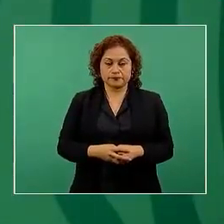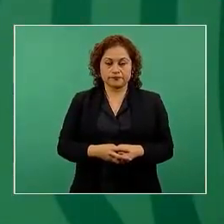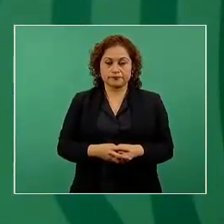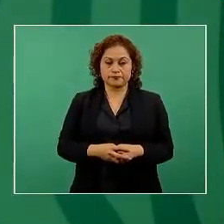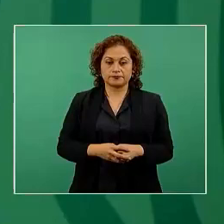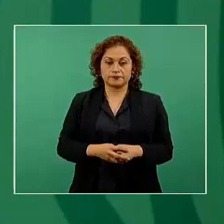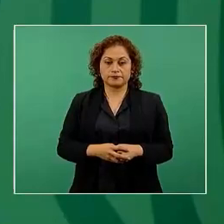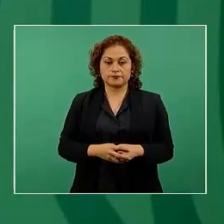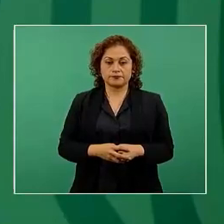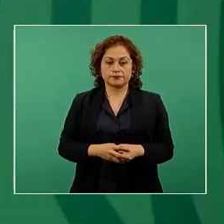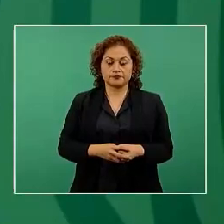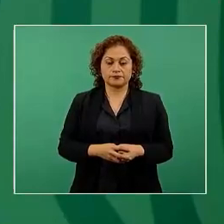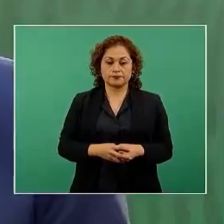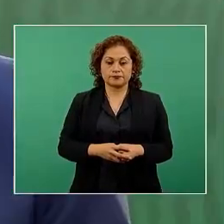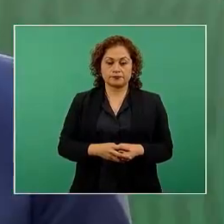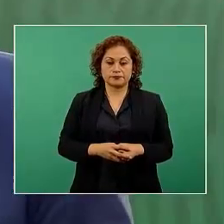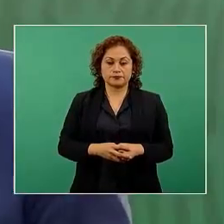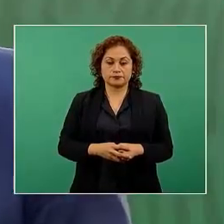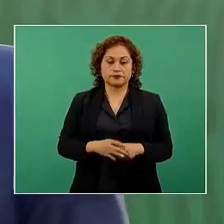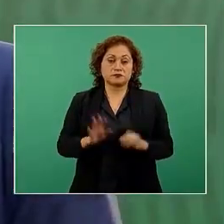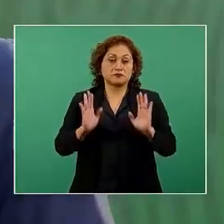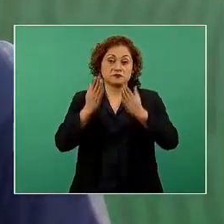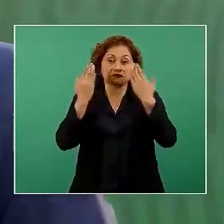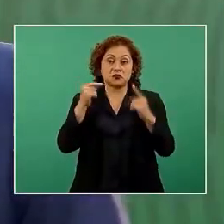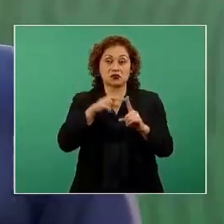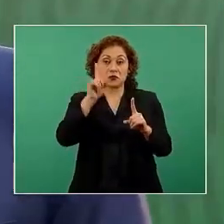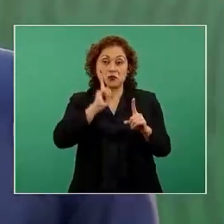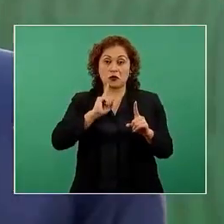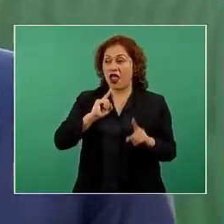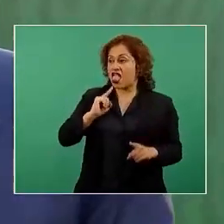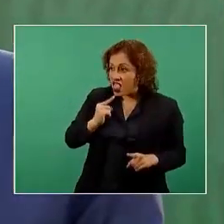porque les sacó la lengua o